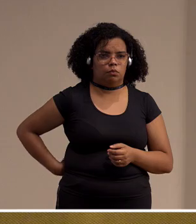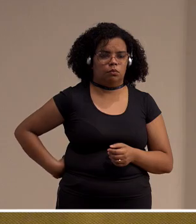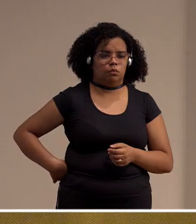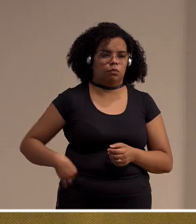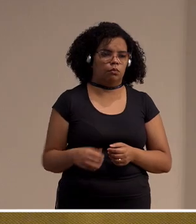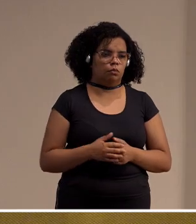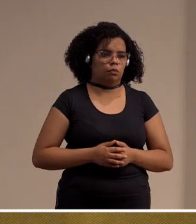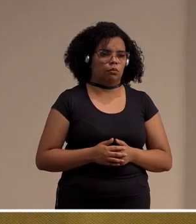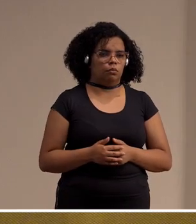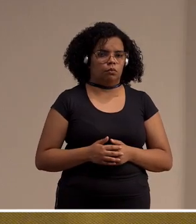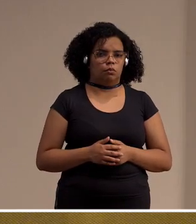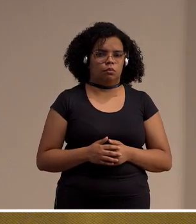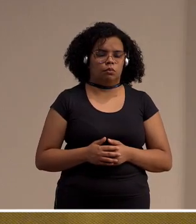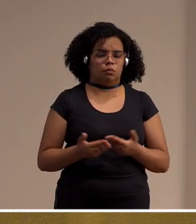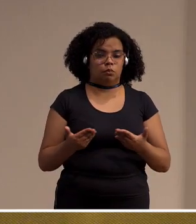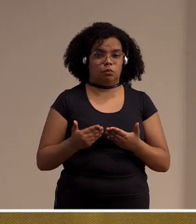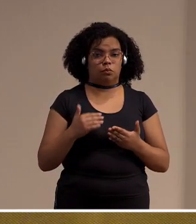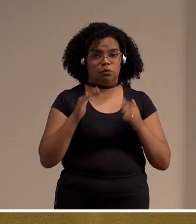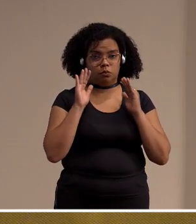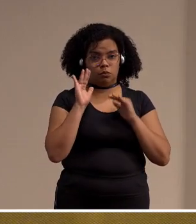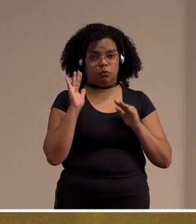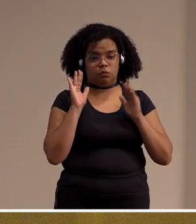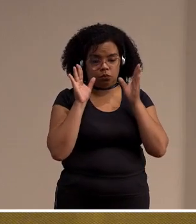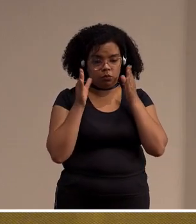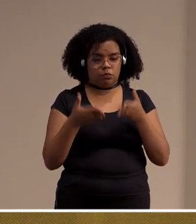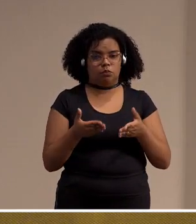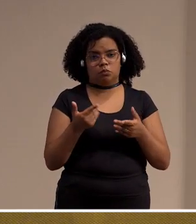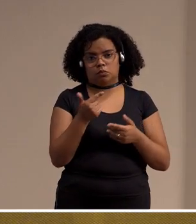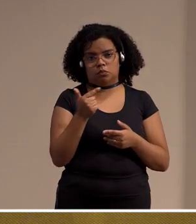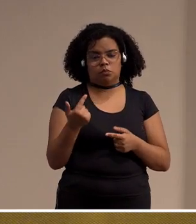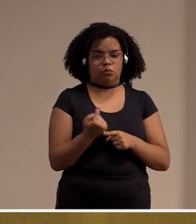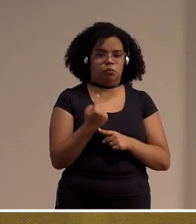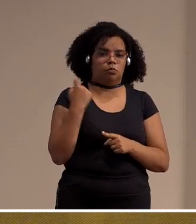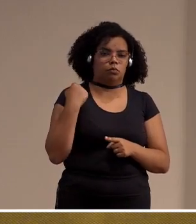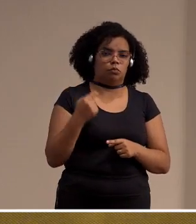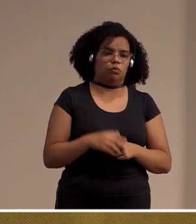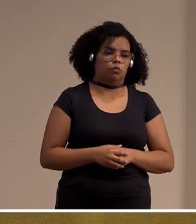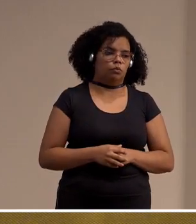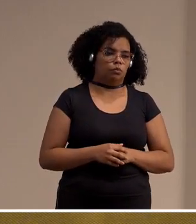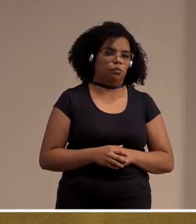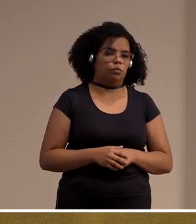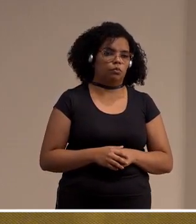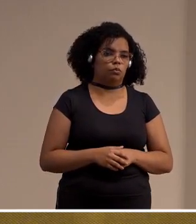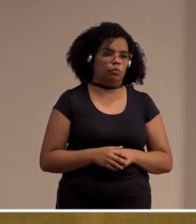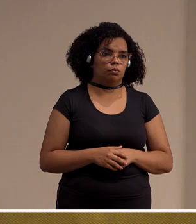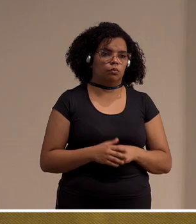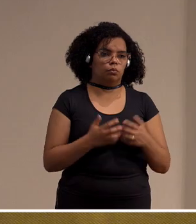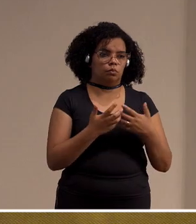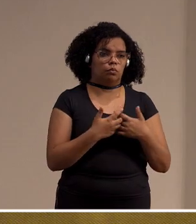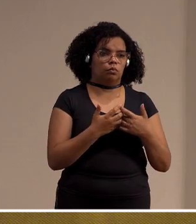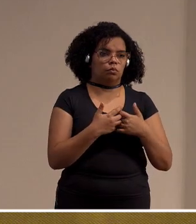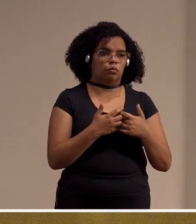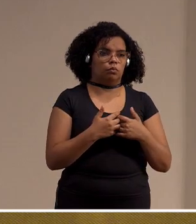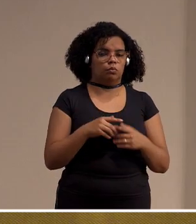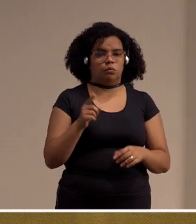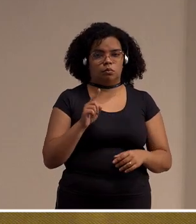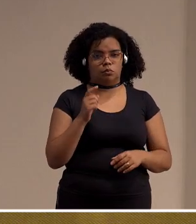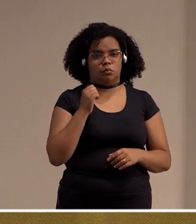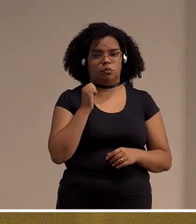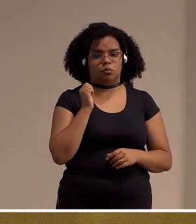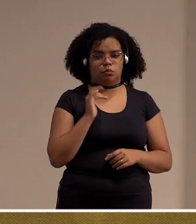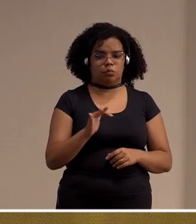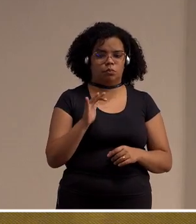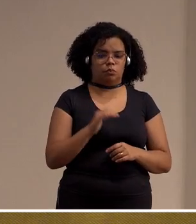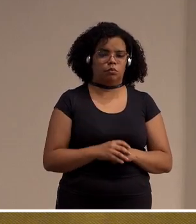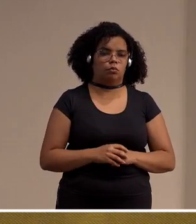ficción científica también para reflexionar desde no ficción sobre o presente e